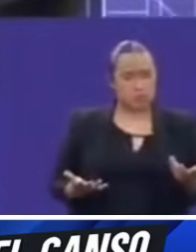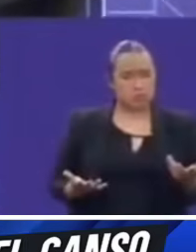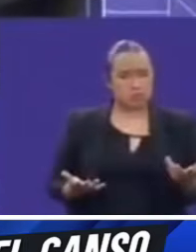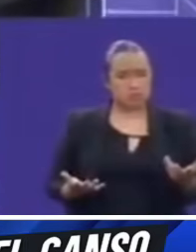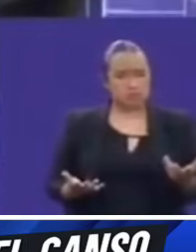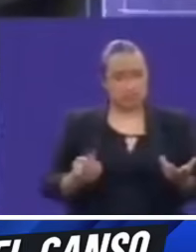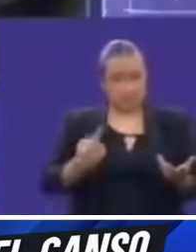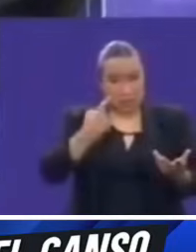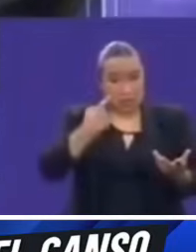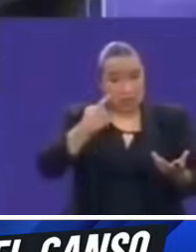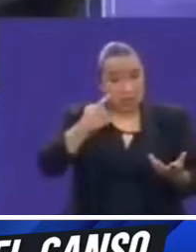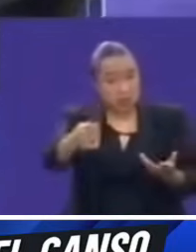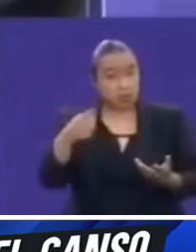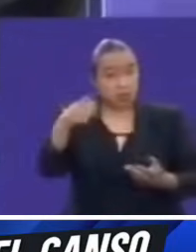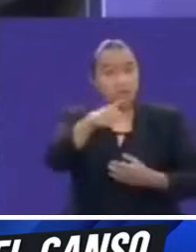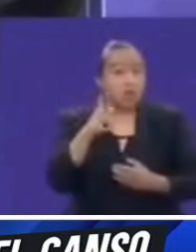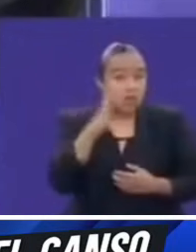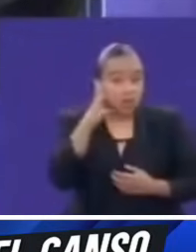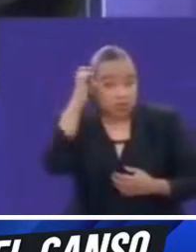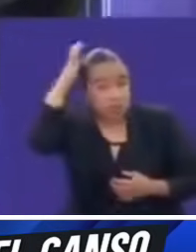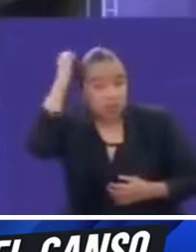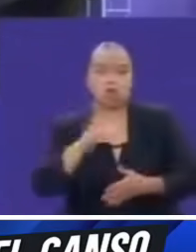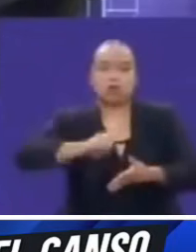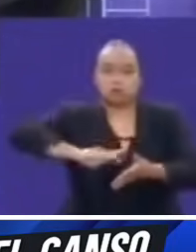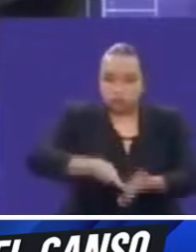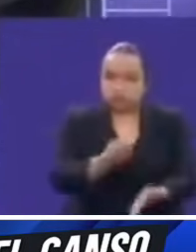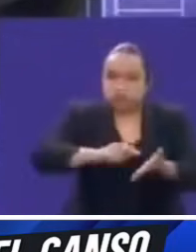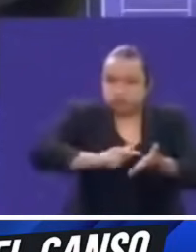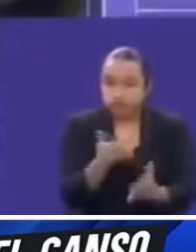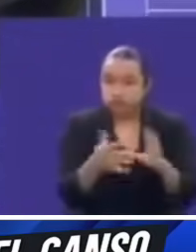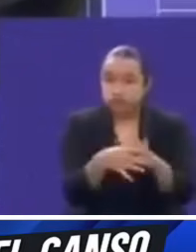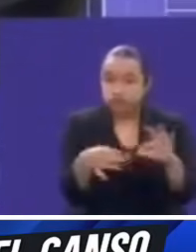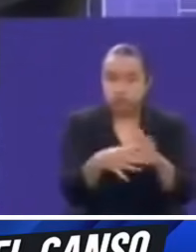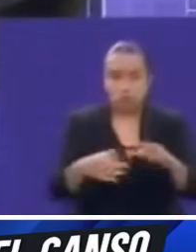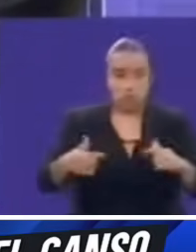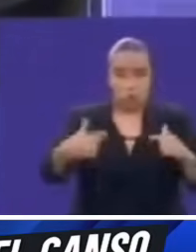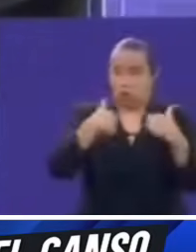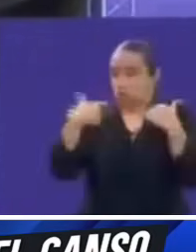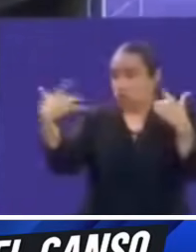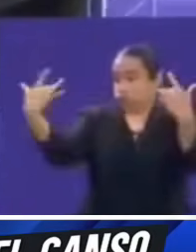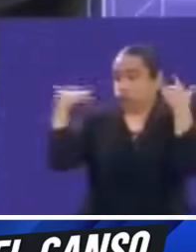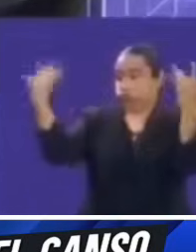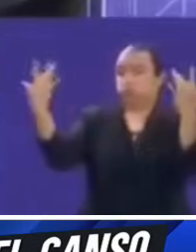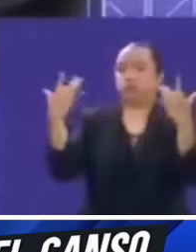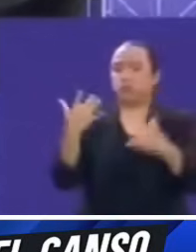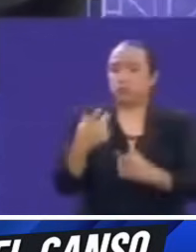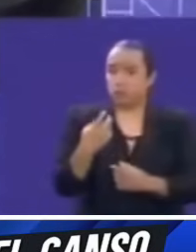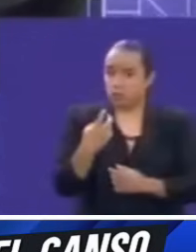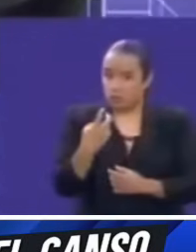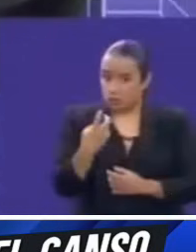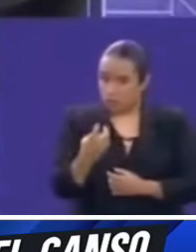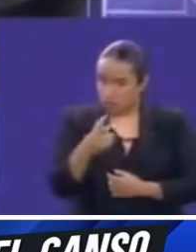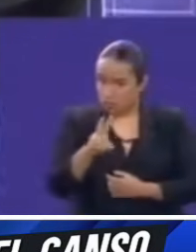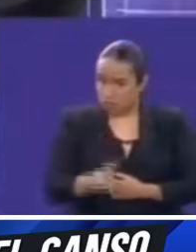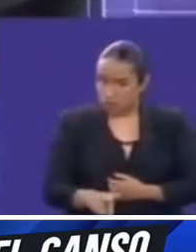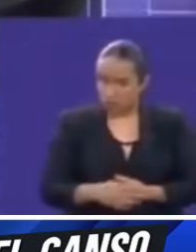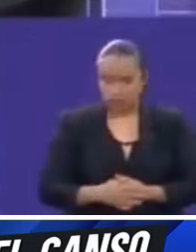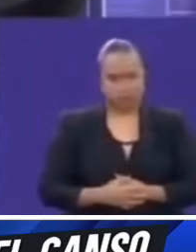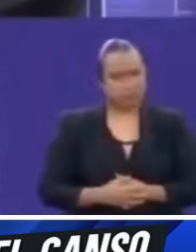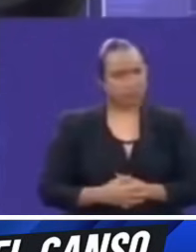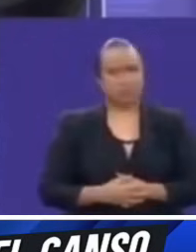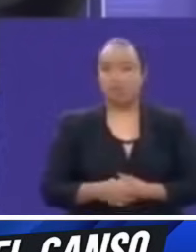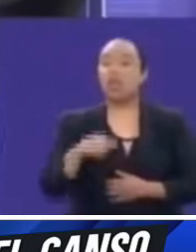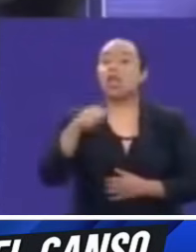eh tahuada repite que eso no es que él no tiene nada que ver y Y eso es mentira de hecho